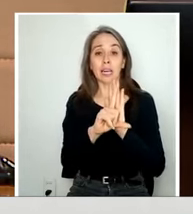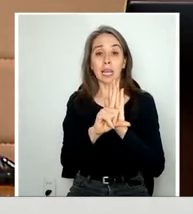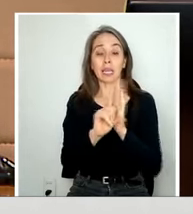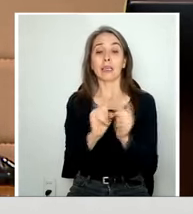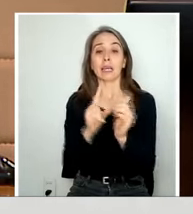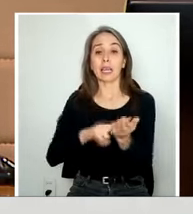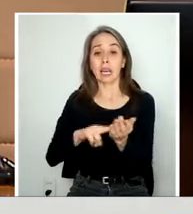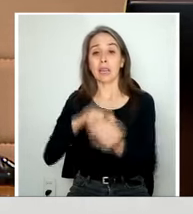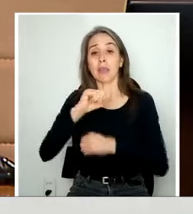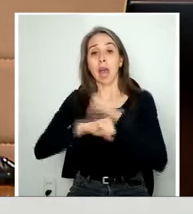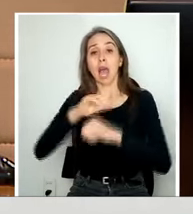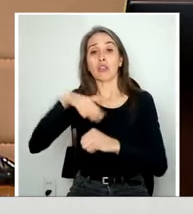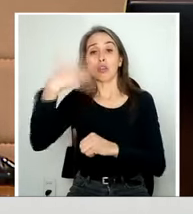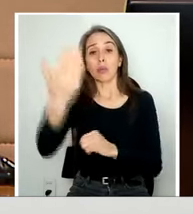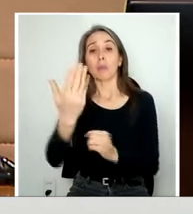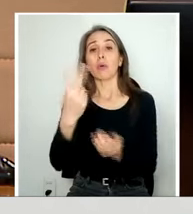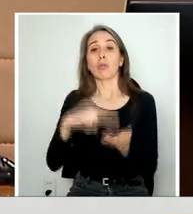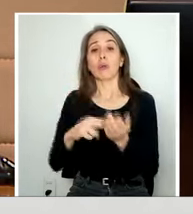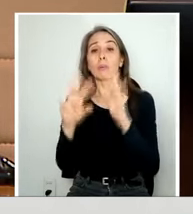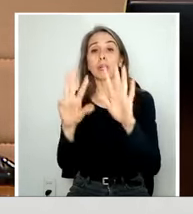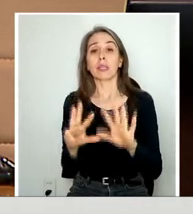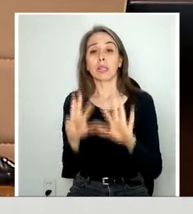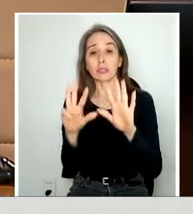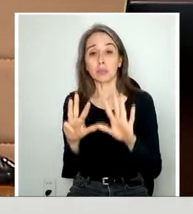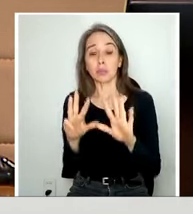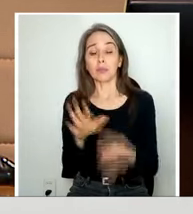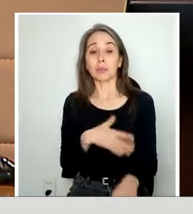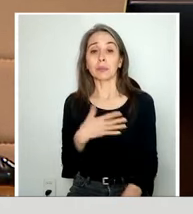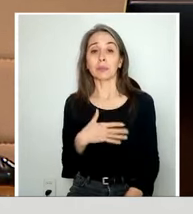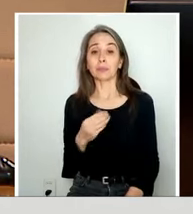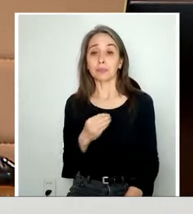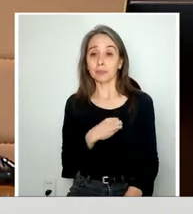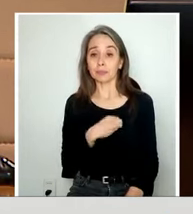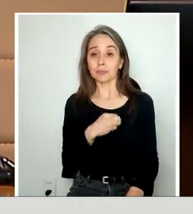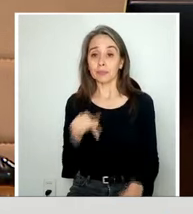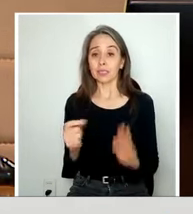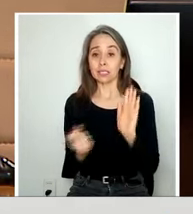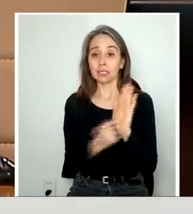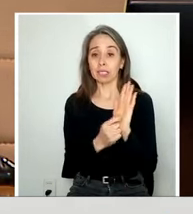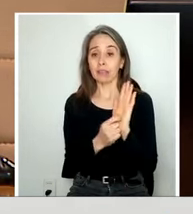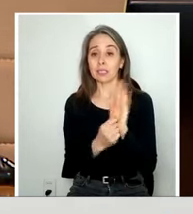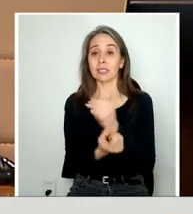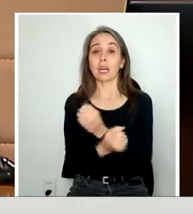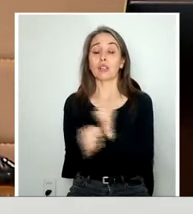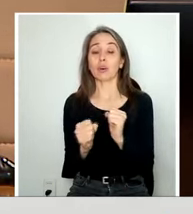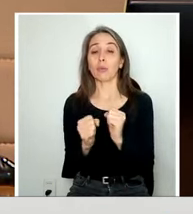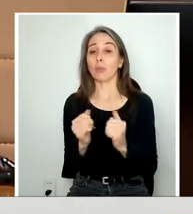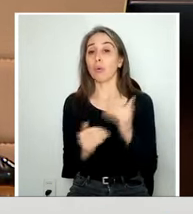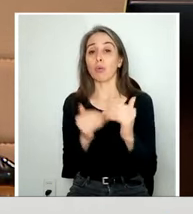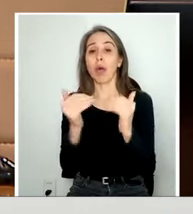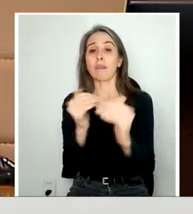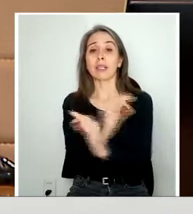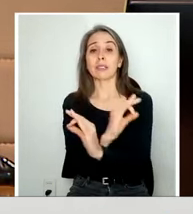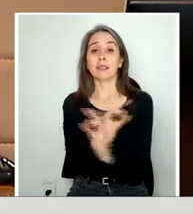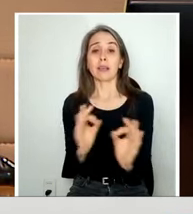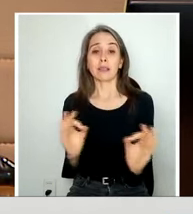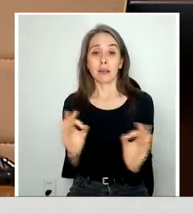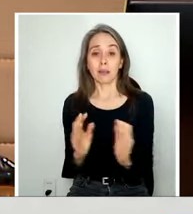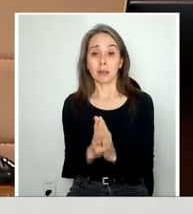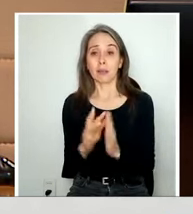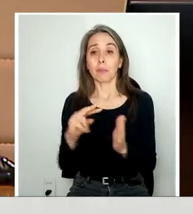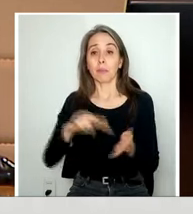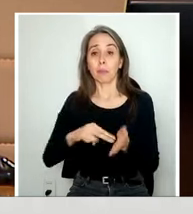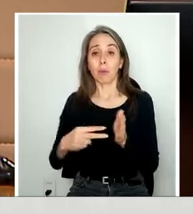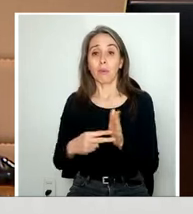después en el 2019 pero lamentablemente a la fecha no se ha podido avanzar en nada el problema presidente